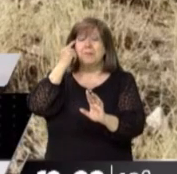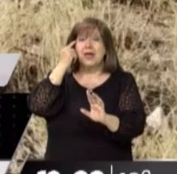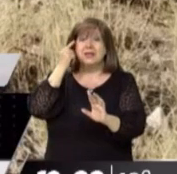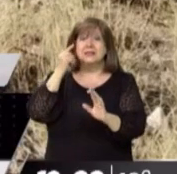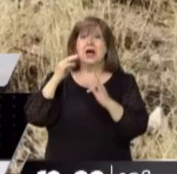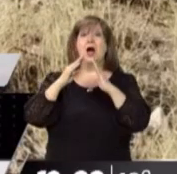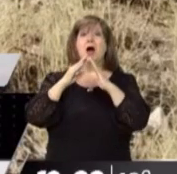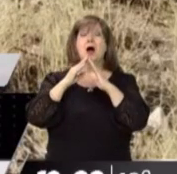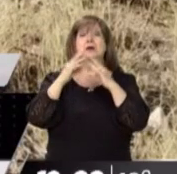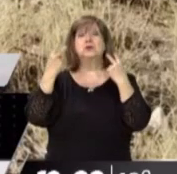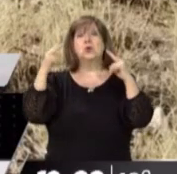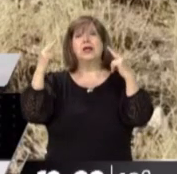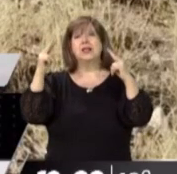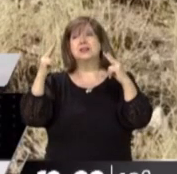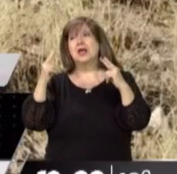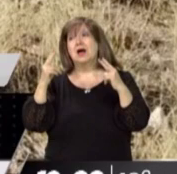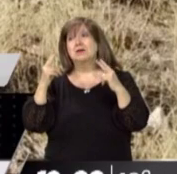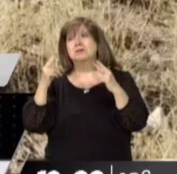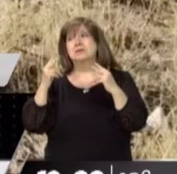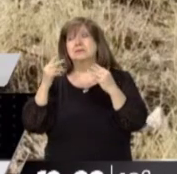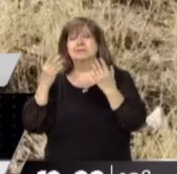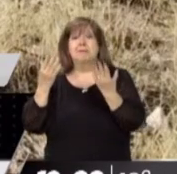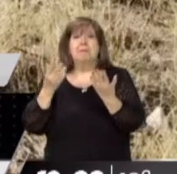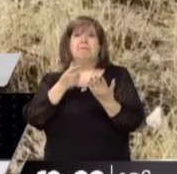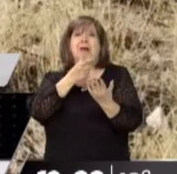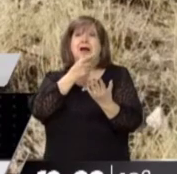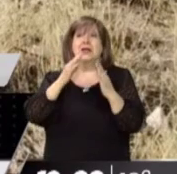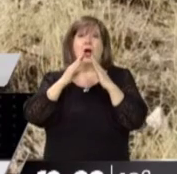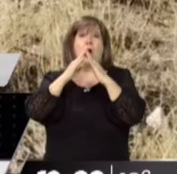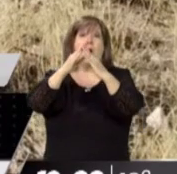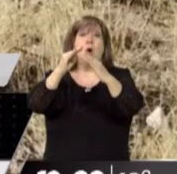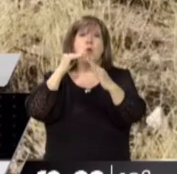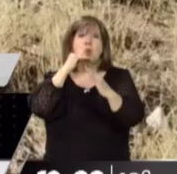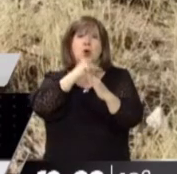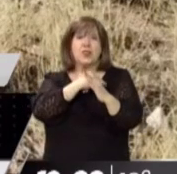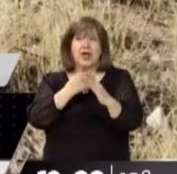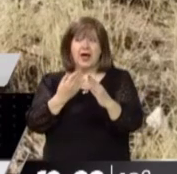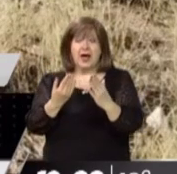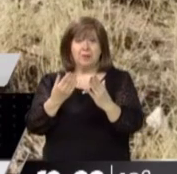estaban haciendo turismo y bueno, al parecer, y podemos deducir que sí, por lo que es el llamativo de Mendoza, ¿verdad? Bien.